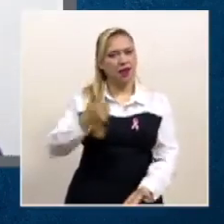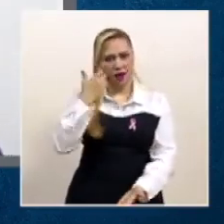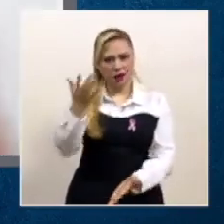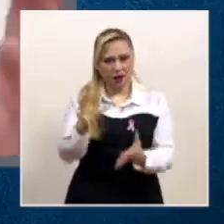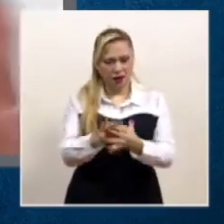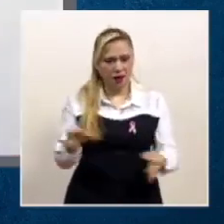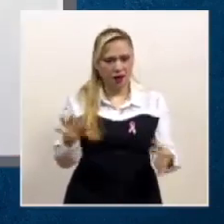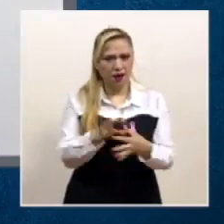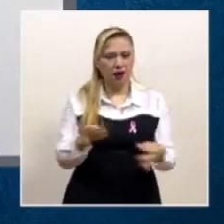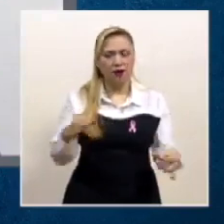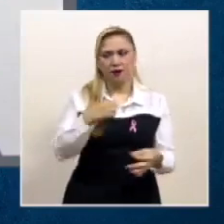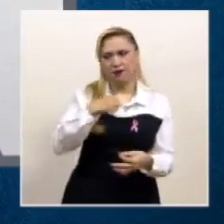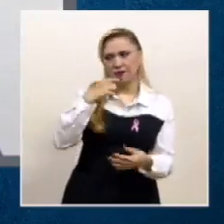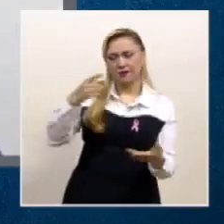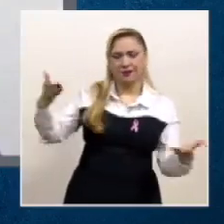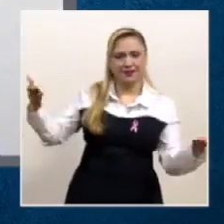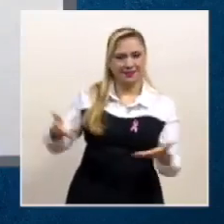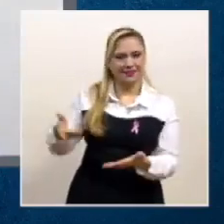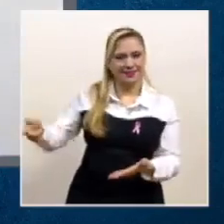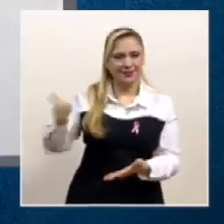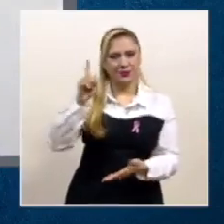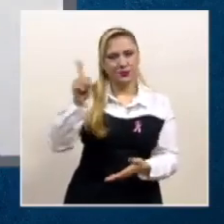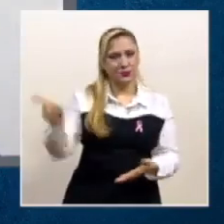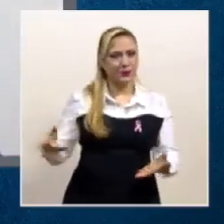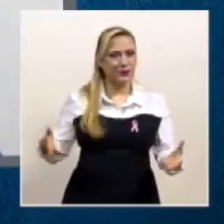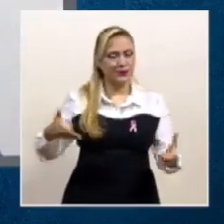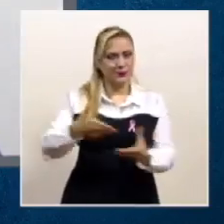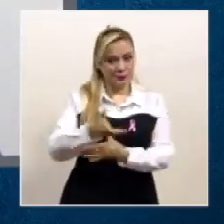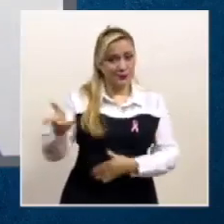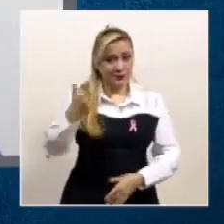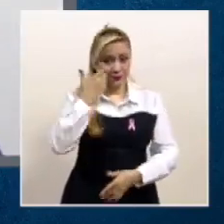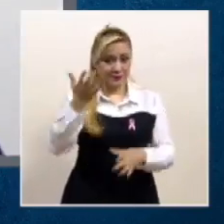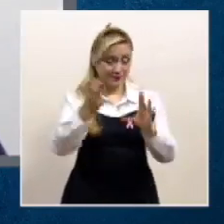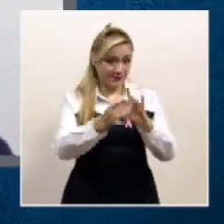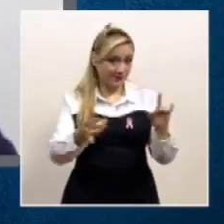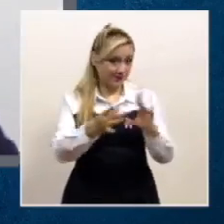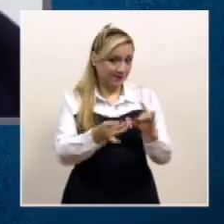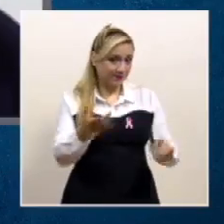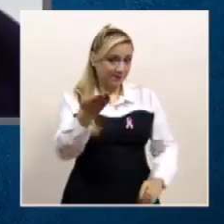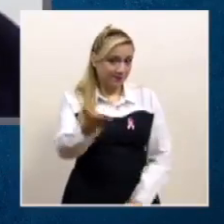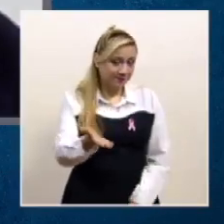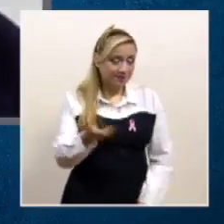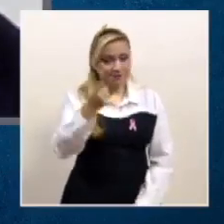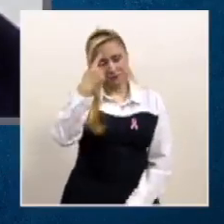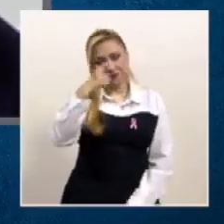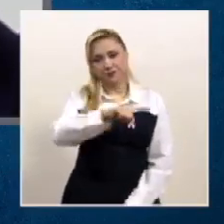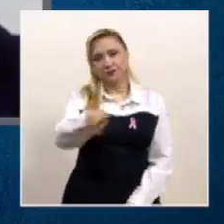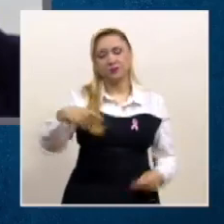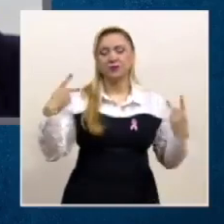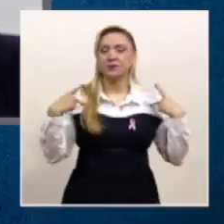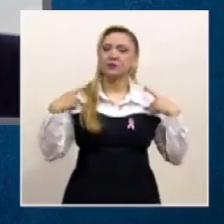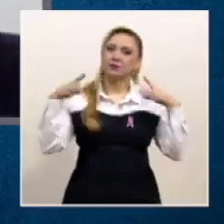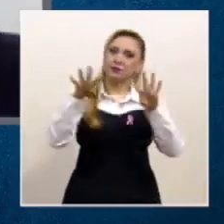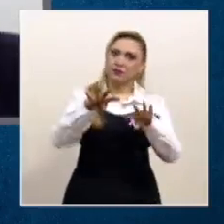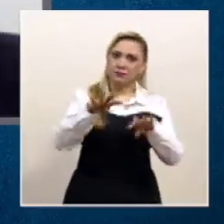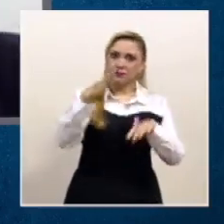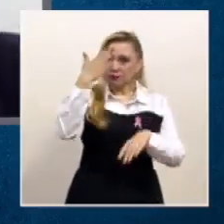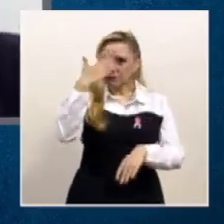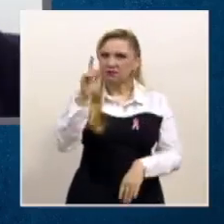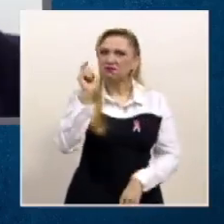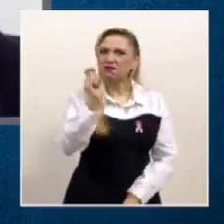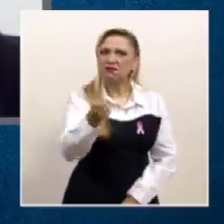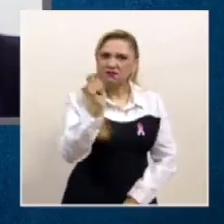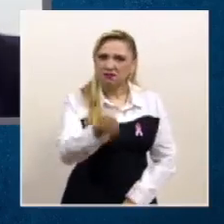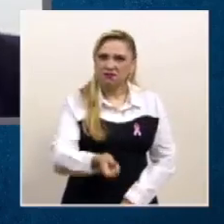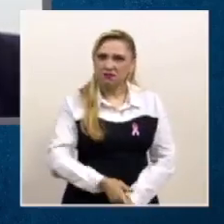presenté, mencioné una en la que tú estuviste involucrada. ¿Te gustaría mencionar alguna para que el auditorio la conozca,